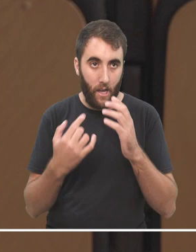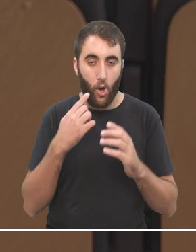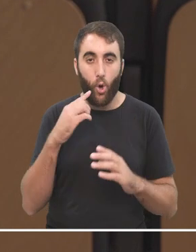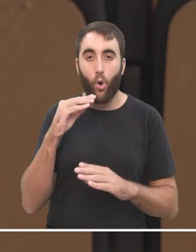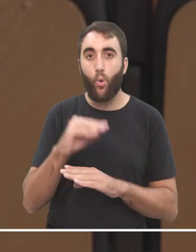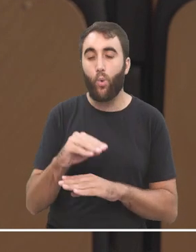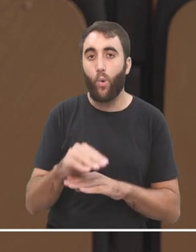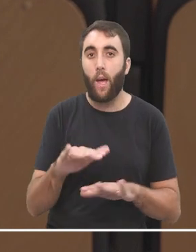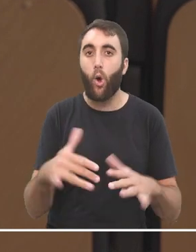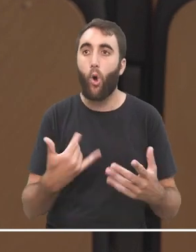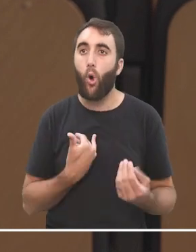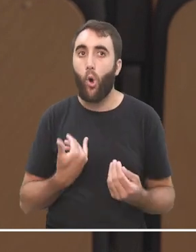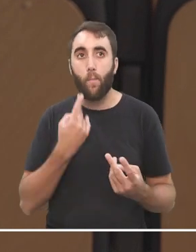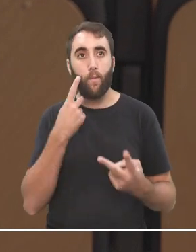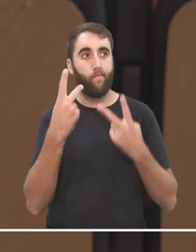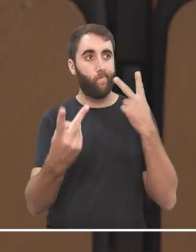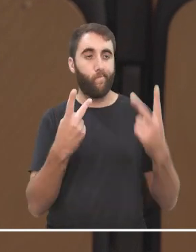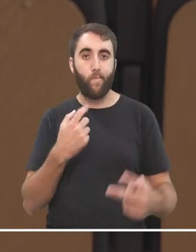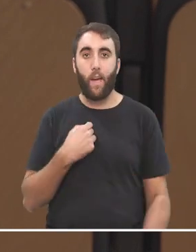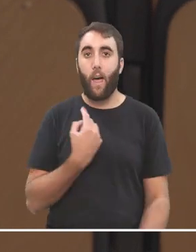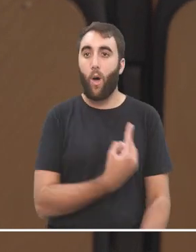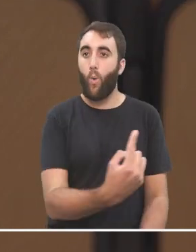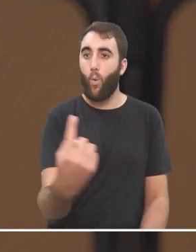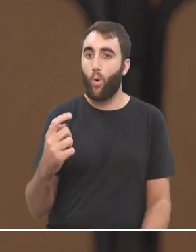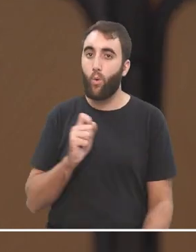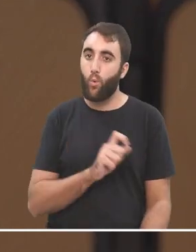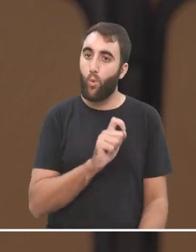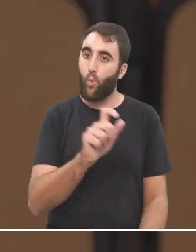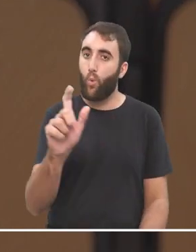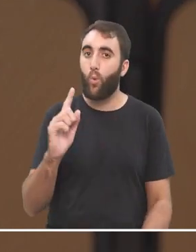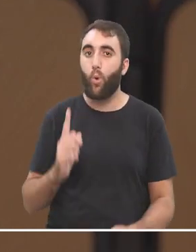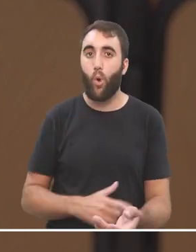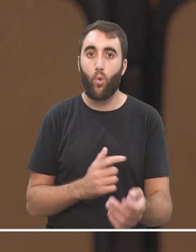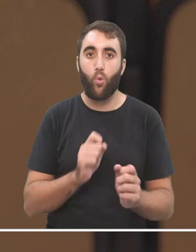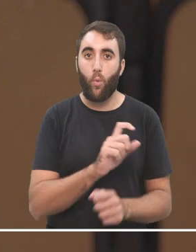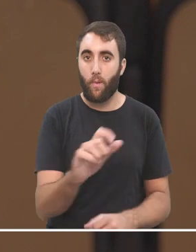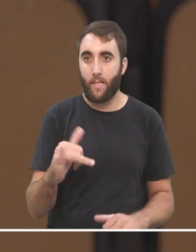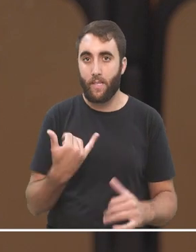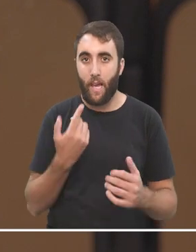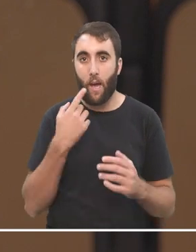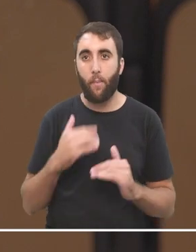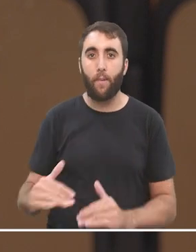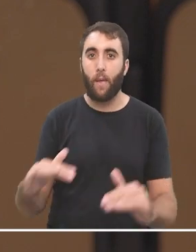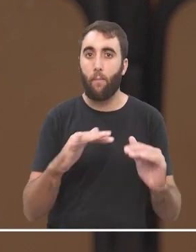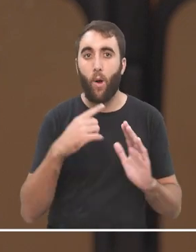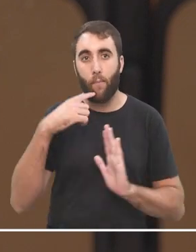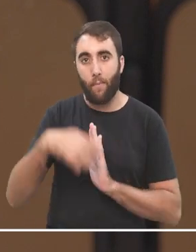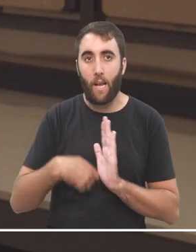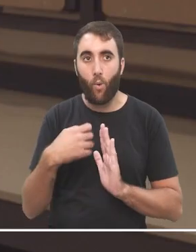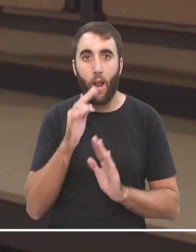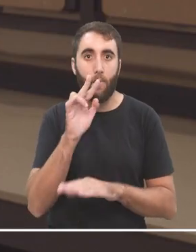está determinado por rasgos muy individuales de las personas. Ya no estamos viendo todos la misma película a la